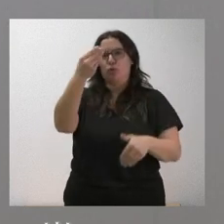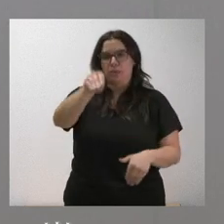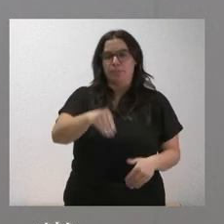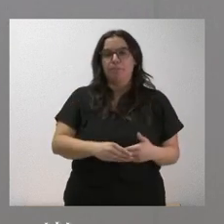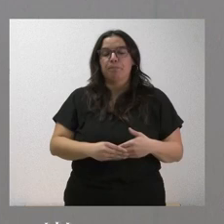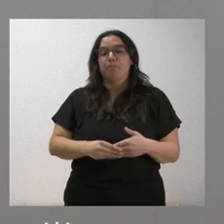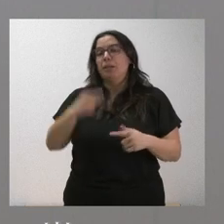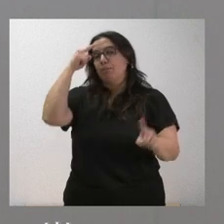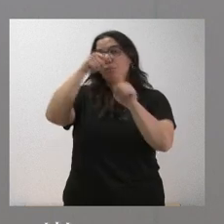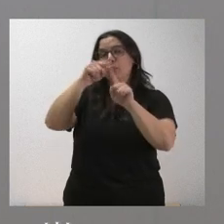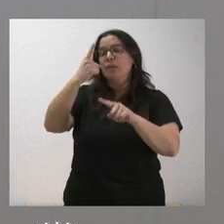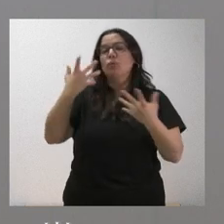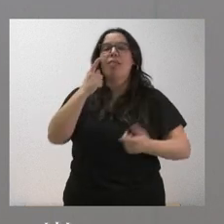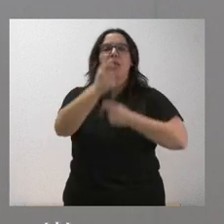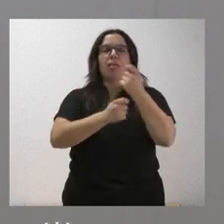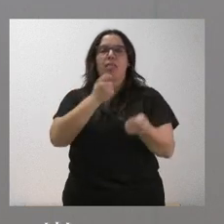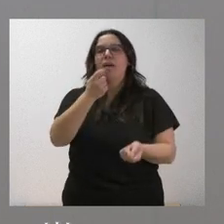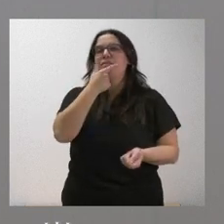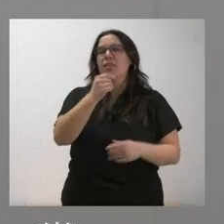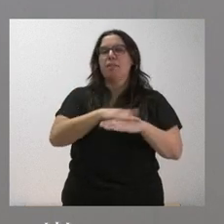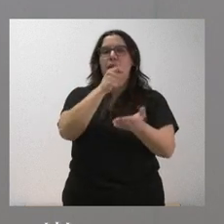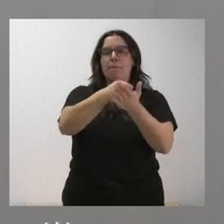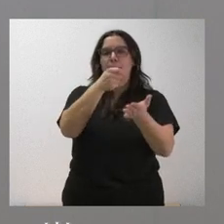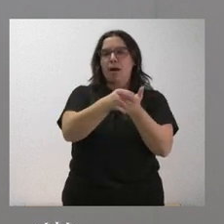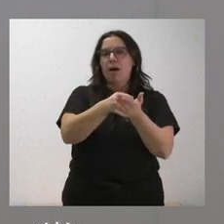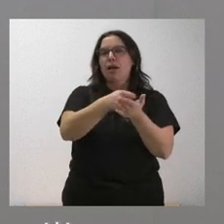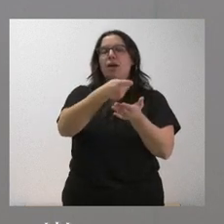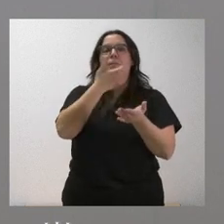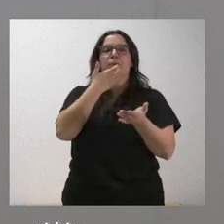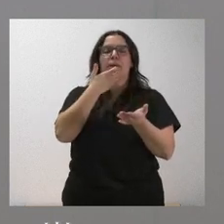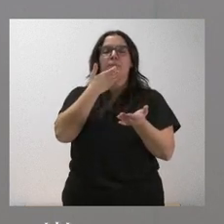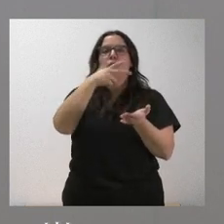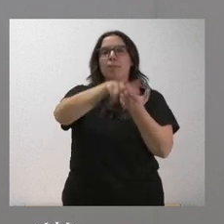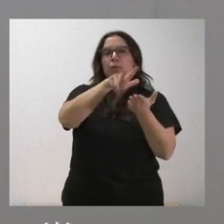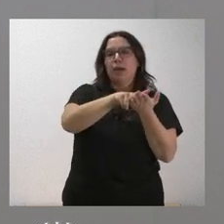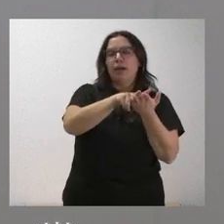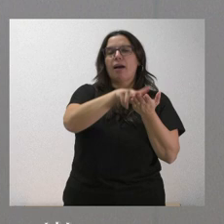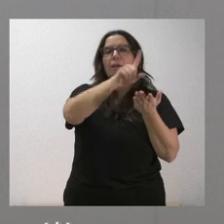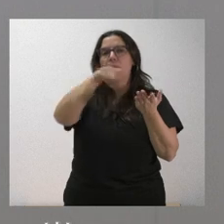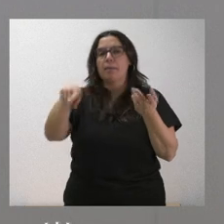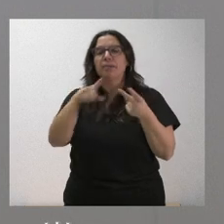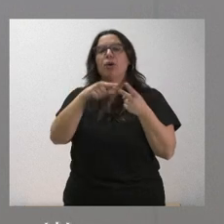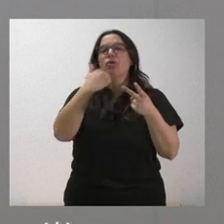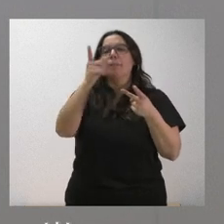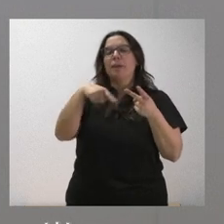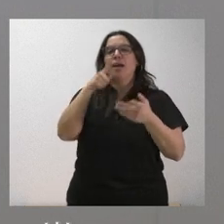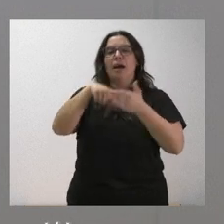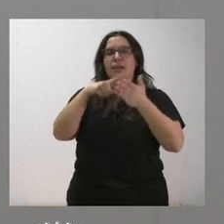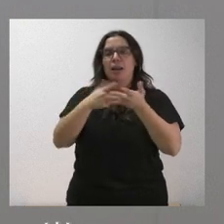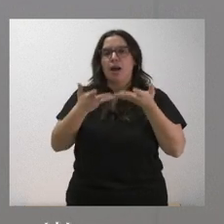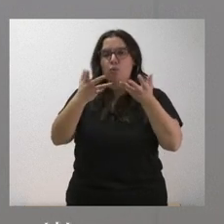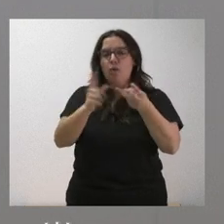dirigen principalmente a facilitar el pago de la cuota en la compra de vivienda de promoción directa así como facilitar el pago del alquiler y la